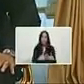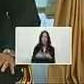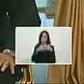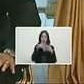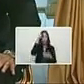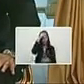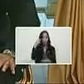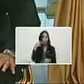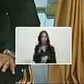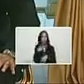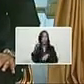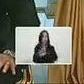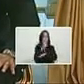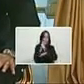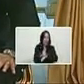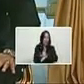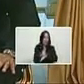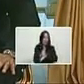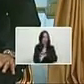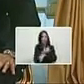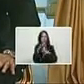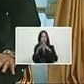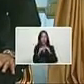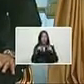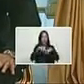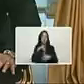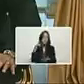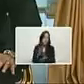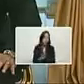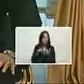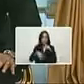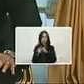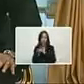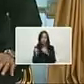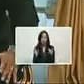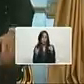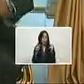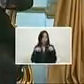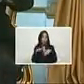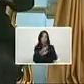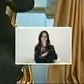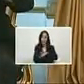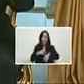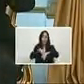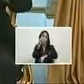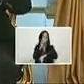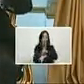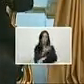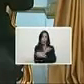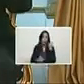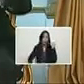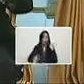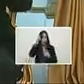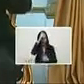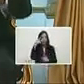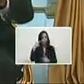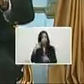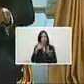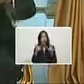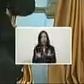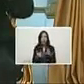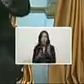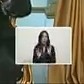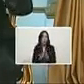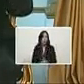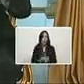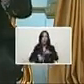responsable de esta política de cambio de régimen en venezuela y la sangre que pueda correr en venezuela será sangre que estará en sus manos presidentes